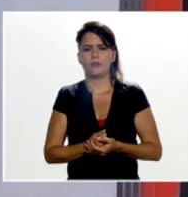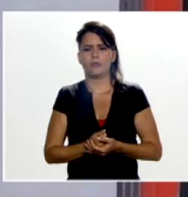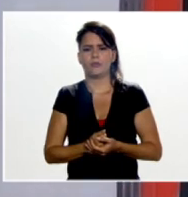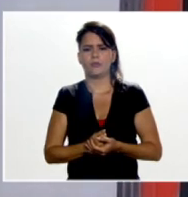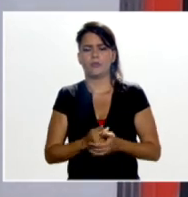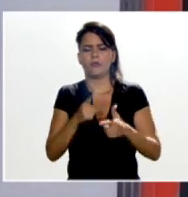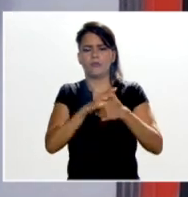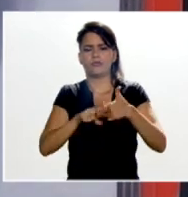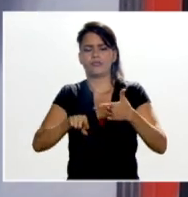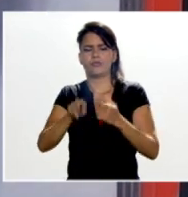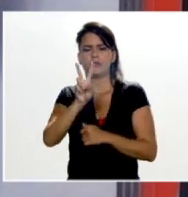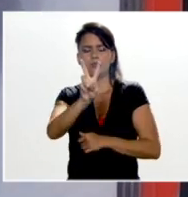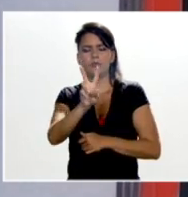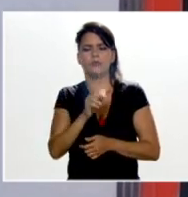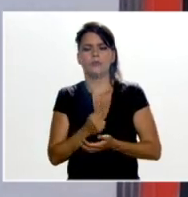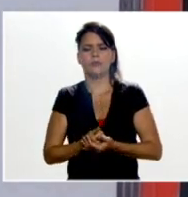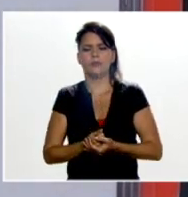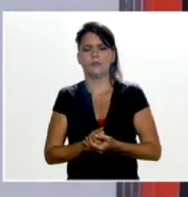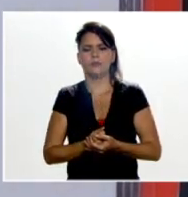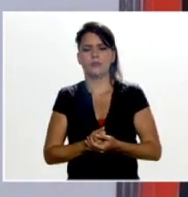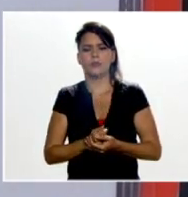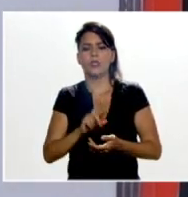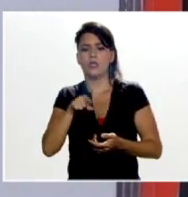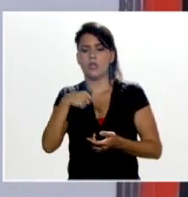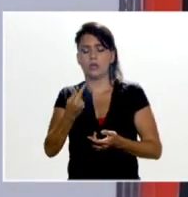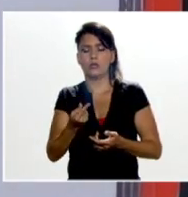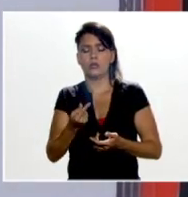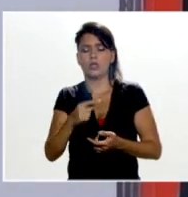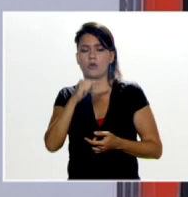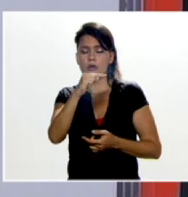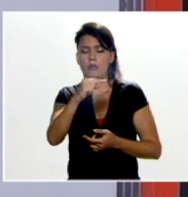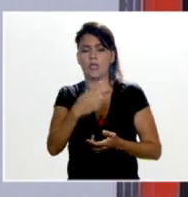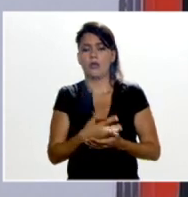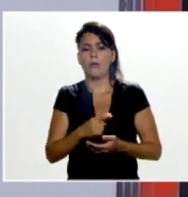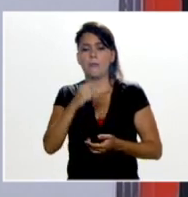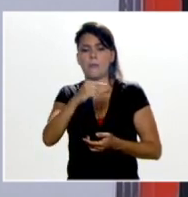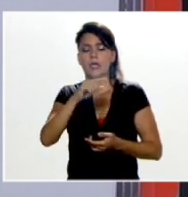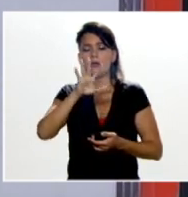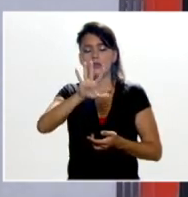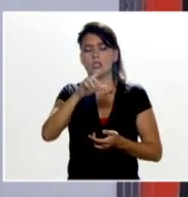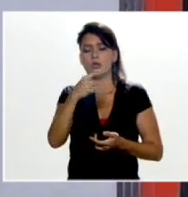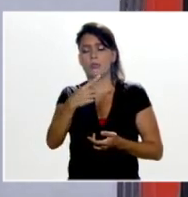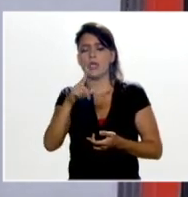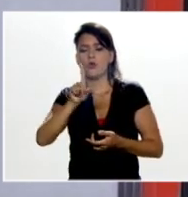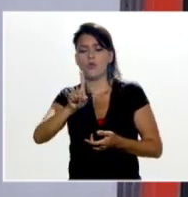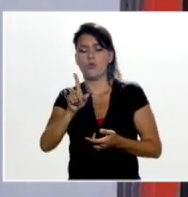Entre 2. Y el otro caso con el menos. Menos 5 menos 1 sobre 2.